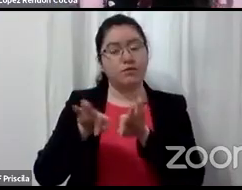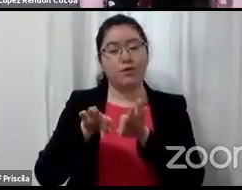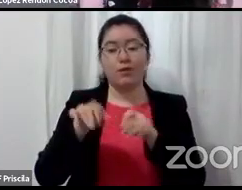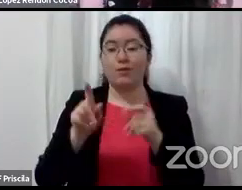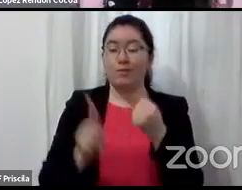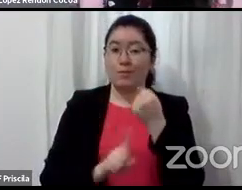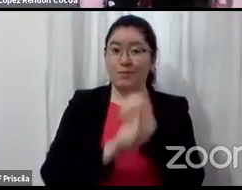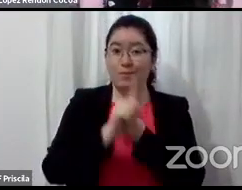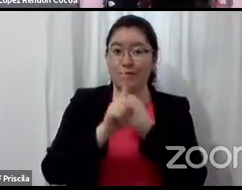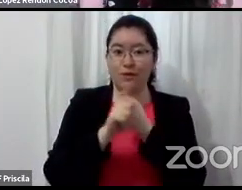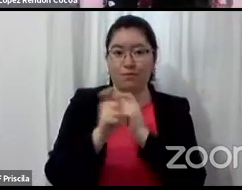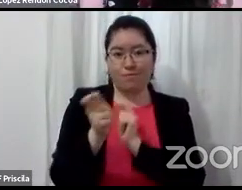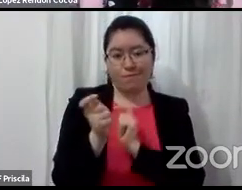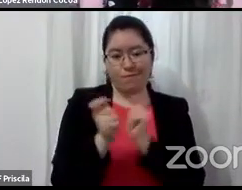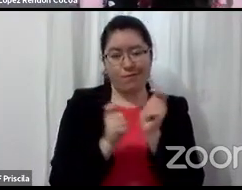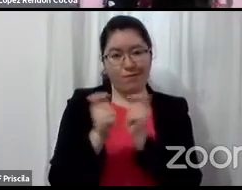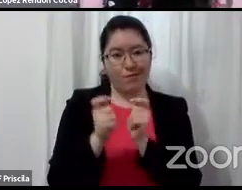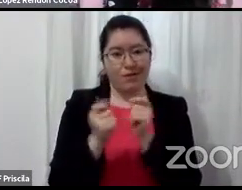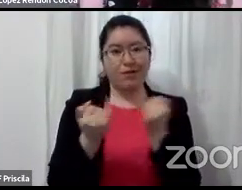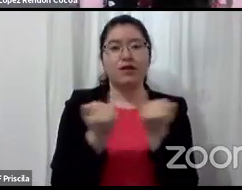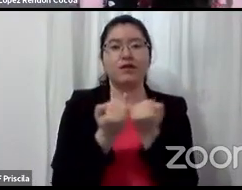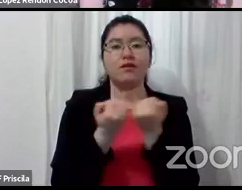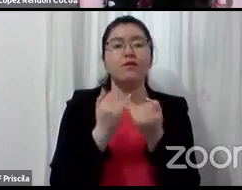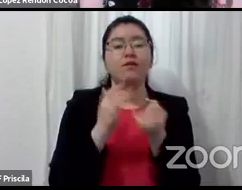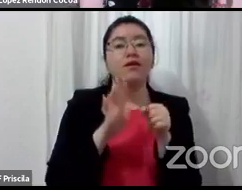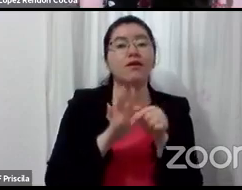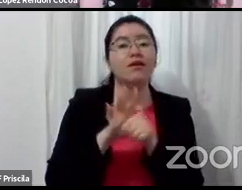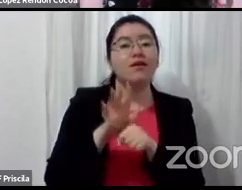en este sentido lo de la comunidad, ¿no? O sea,